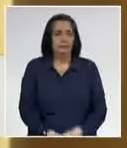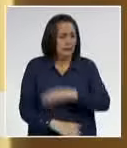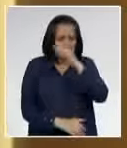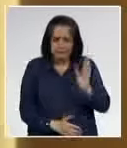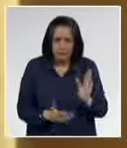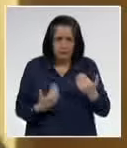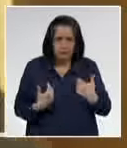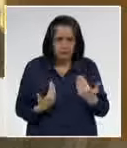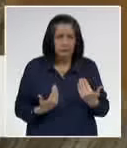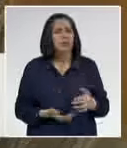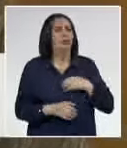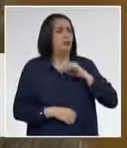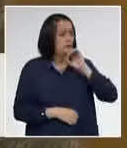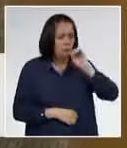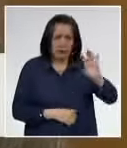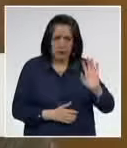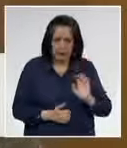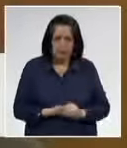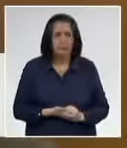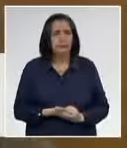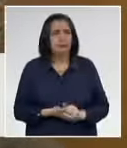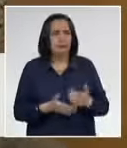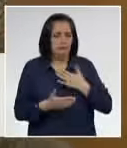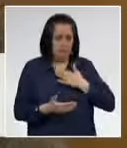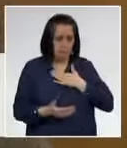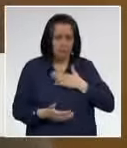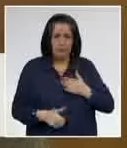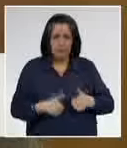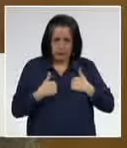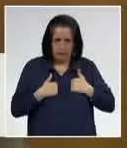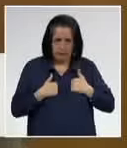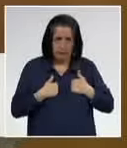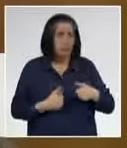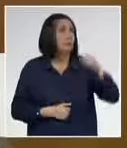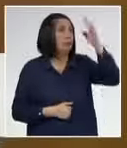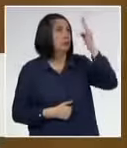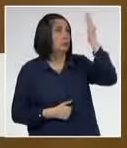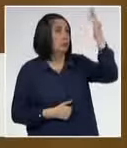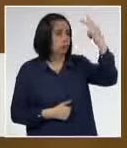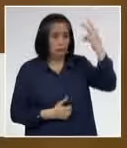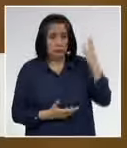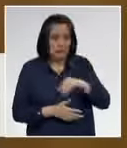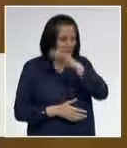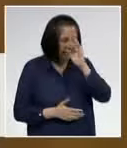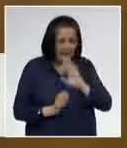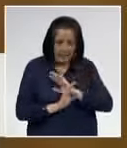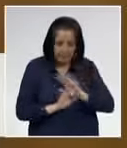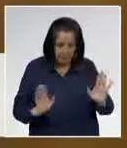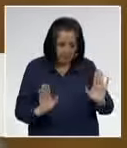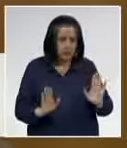Jamás, y lo puedo decir por mi vida, por Dios, jamás saldrá